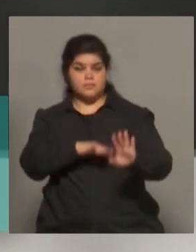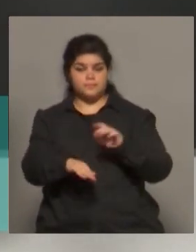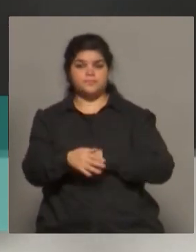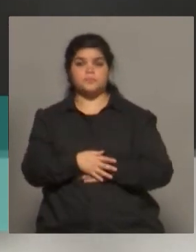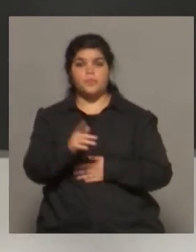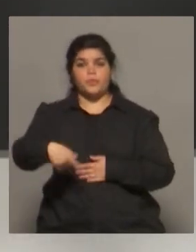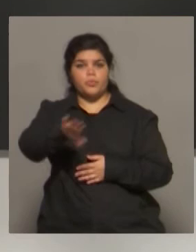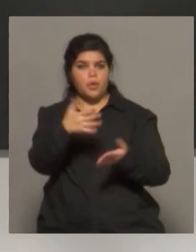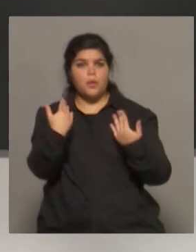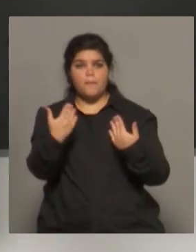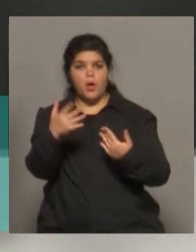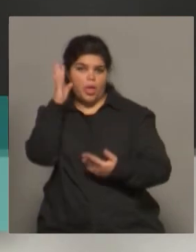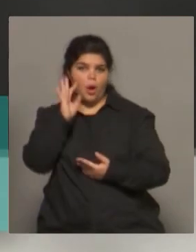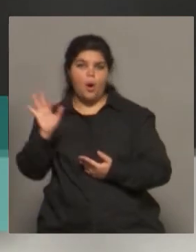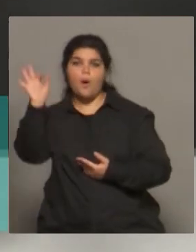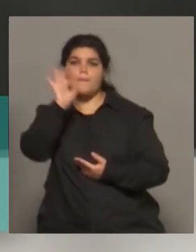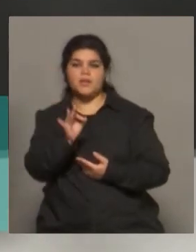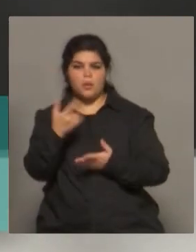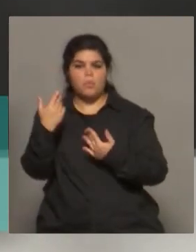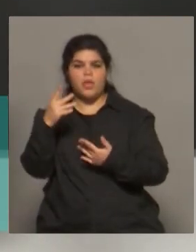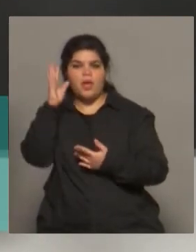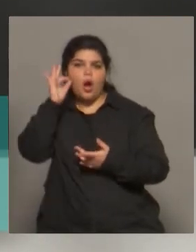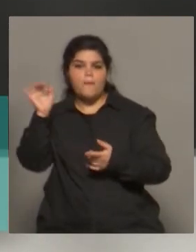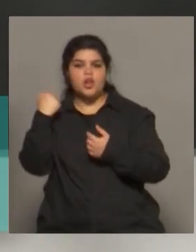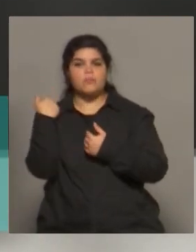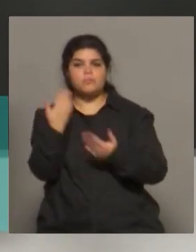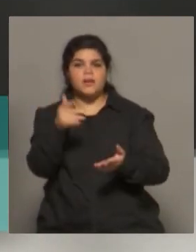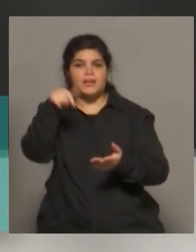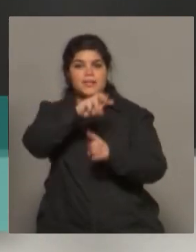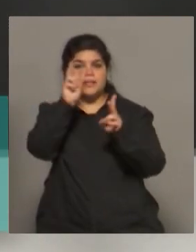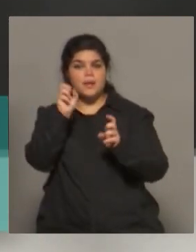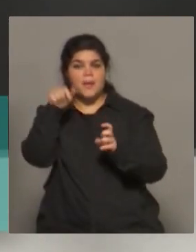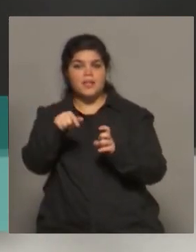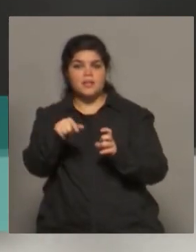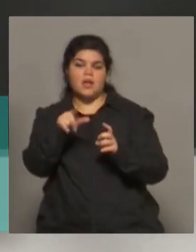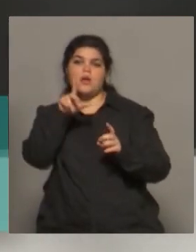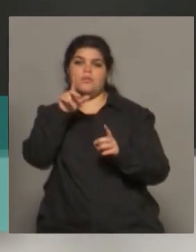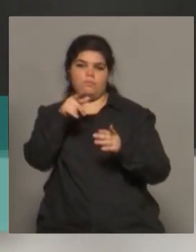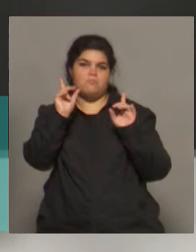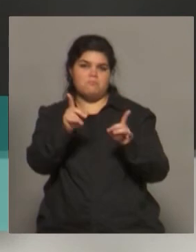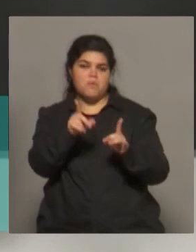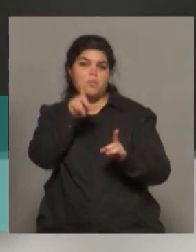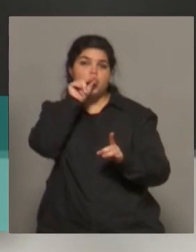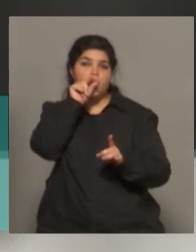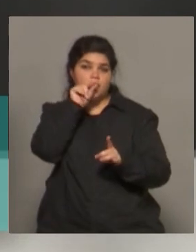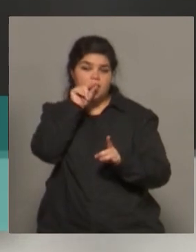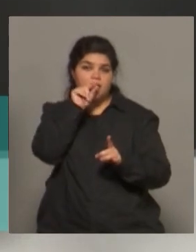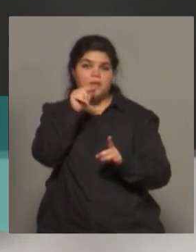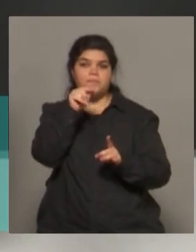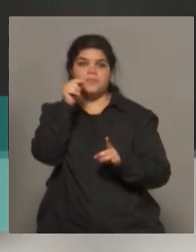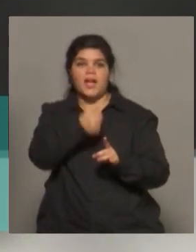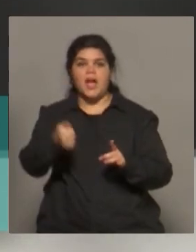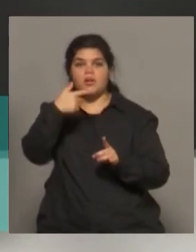pueden hacerlo, pueden opinar, pueden aportar a esta temática en las redes sociales. Obviamente estamos en Twitter